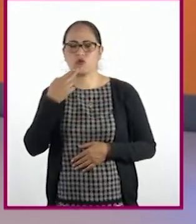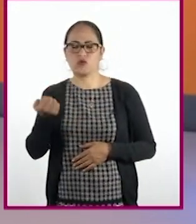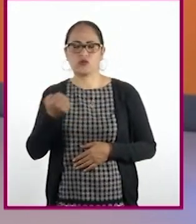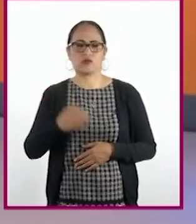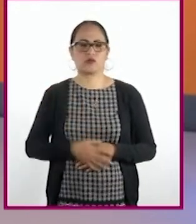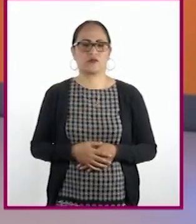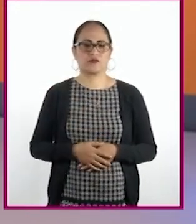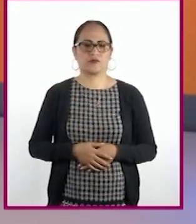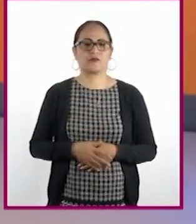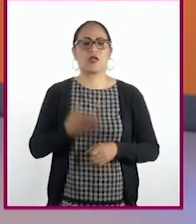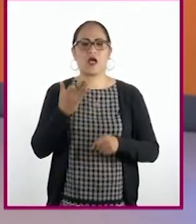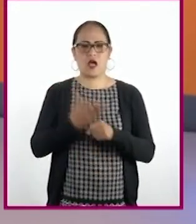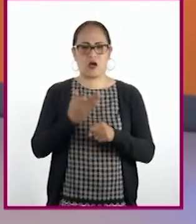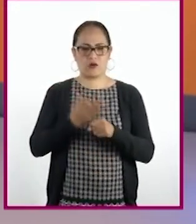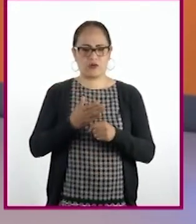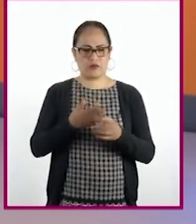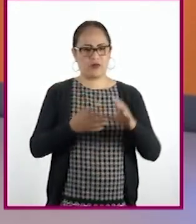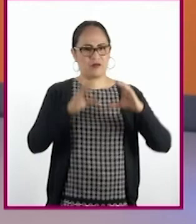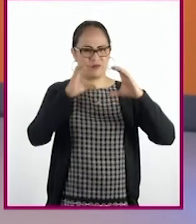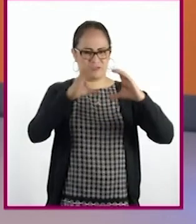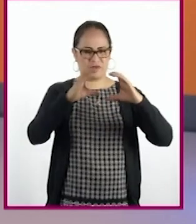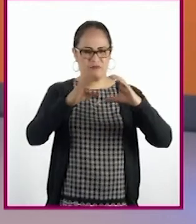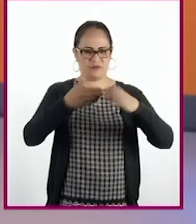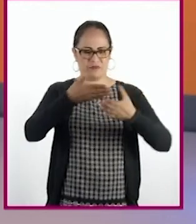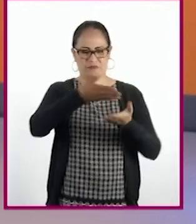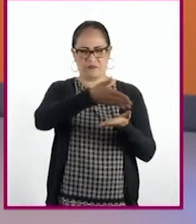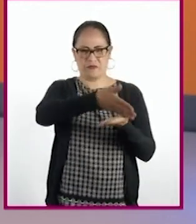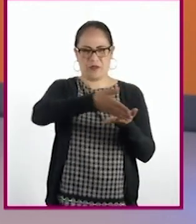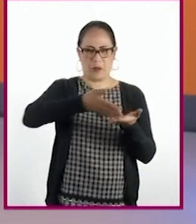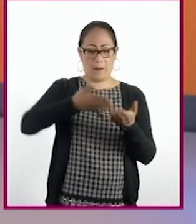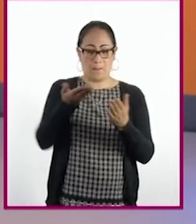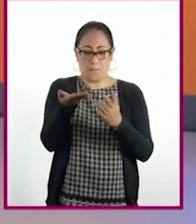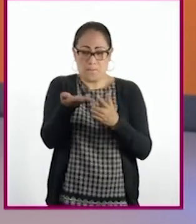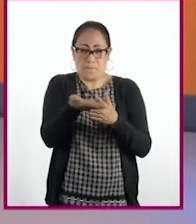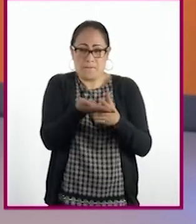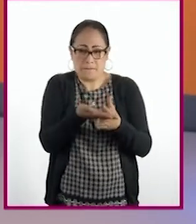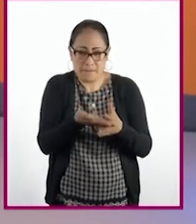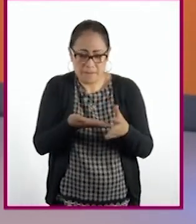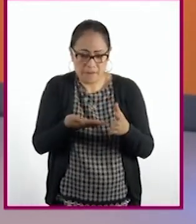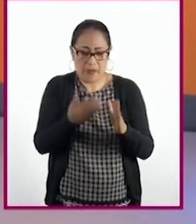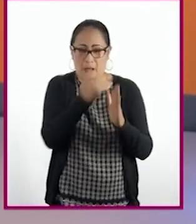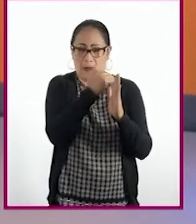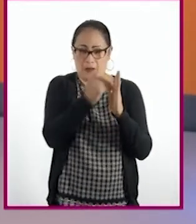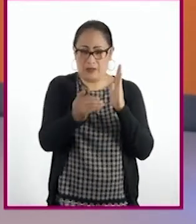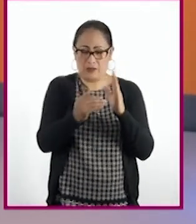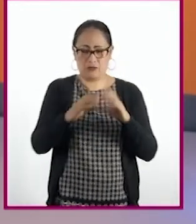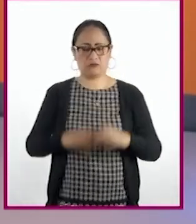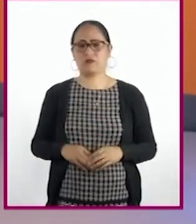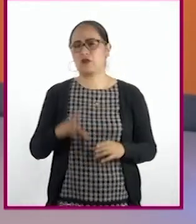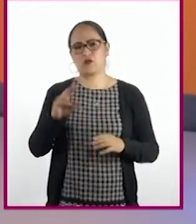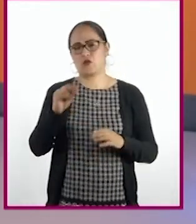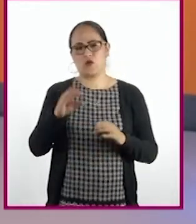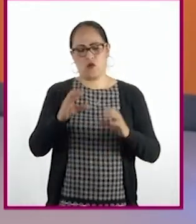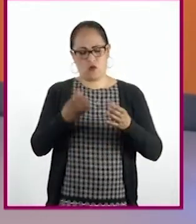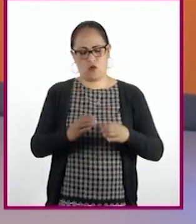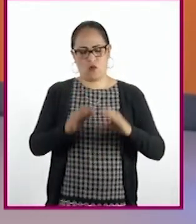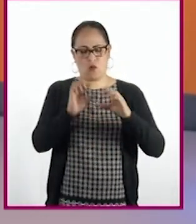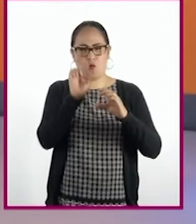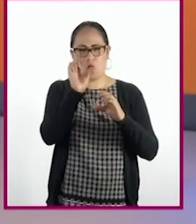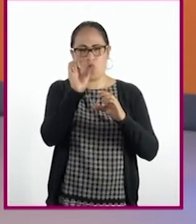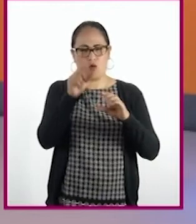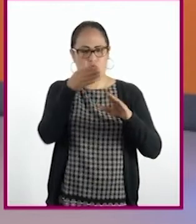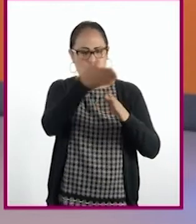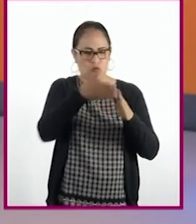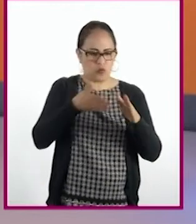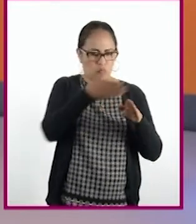Y estamos haciendo un corte transversal, pues no prácticamente a la mitad, para que nos ayude el desagüe, porque puede haber mucho flujo